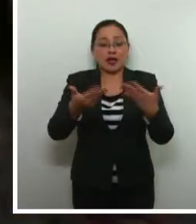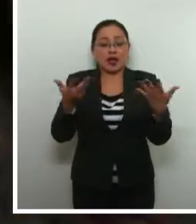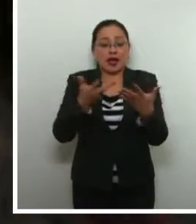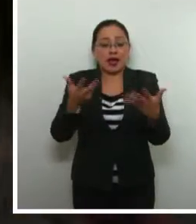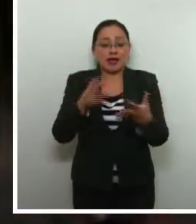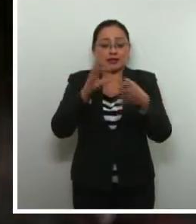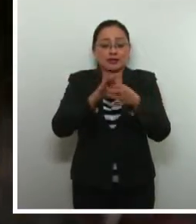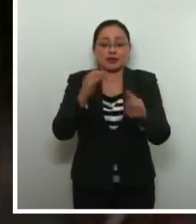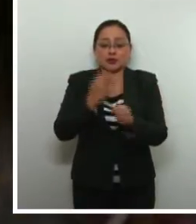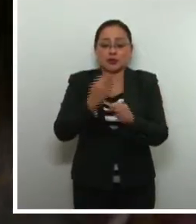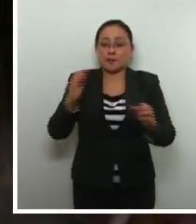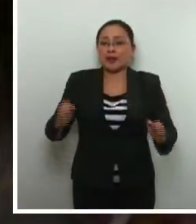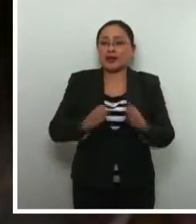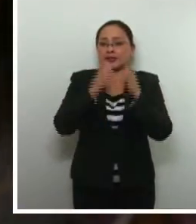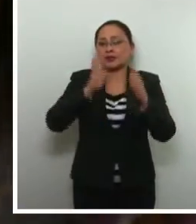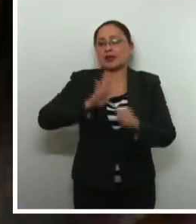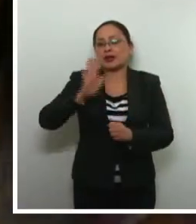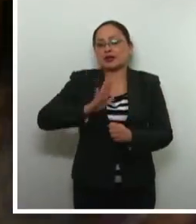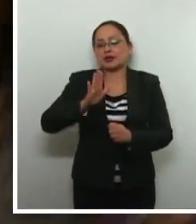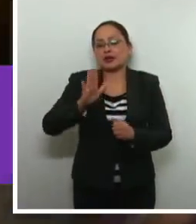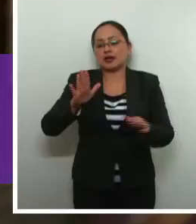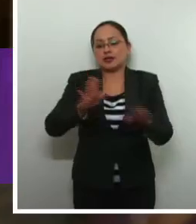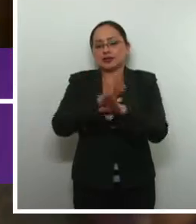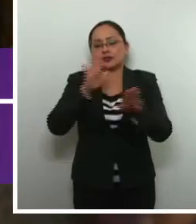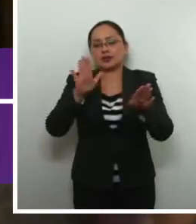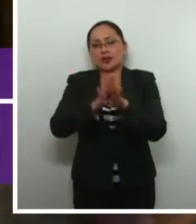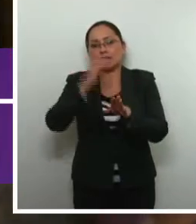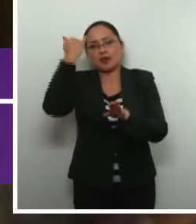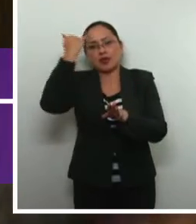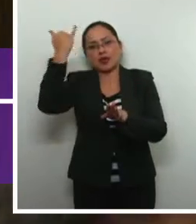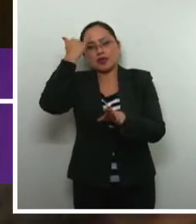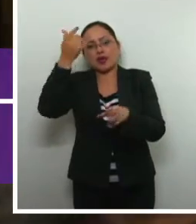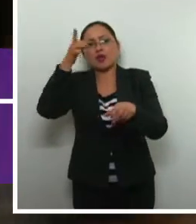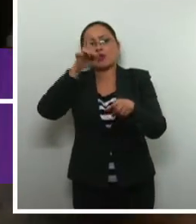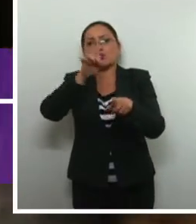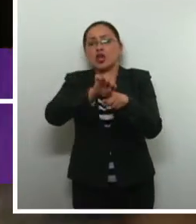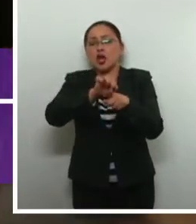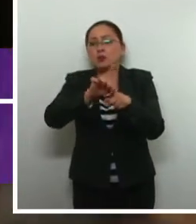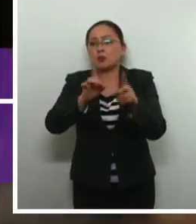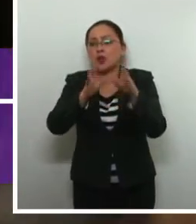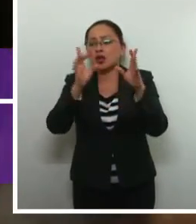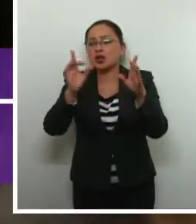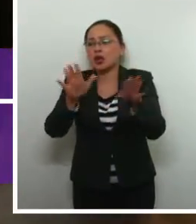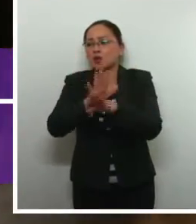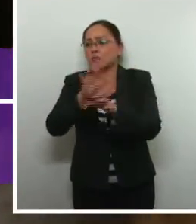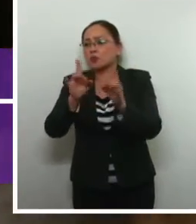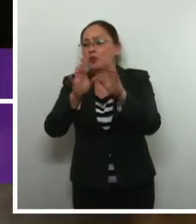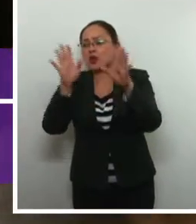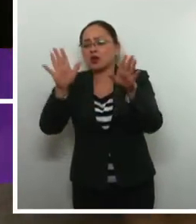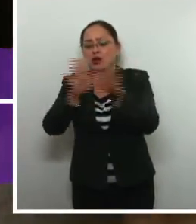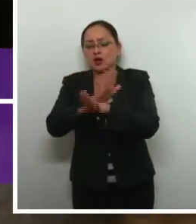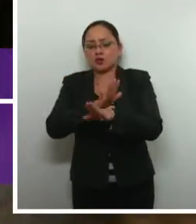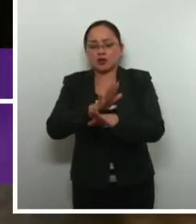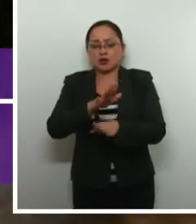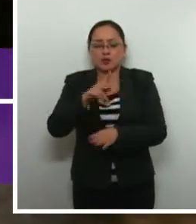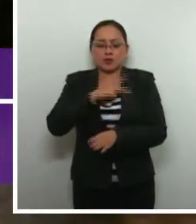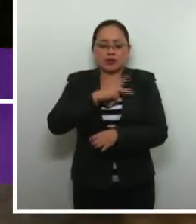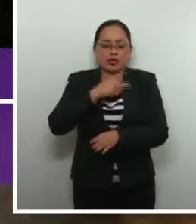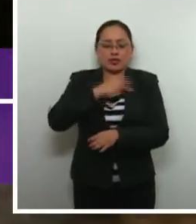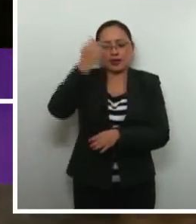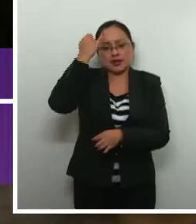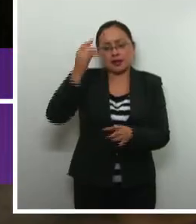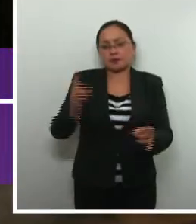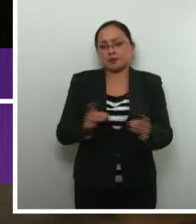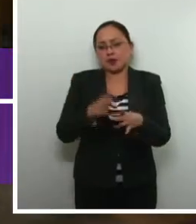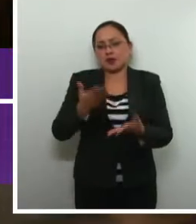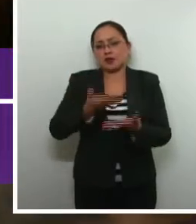llamado de emergencia es estar cambiando de criterio cada día. Perdón, estoy una expresión general, mi